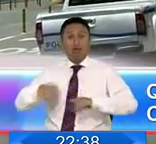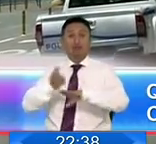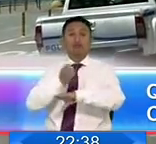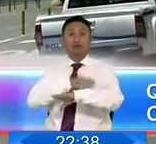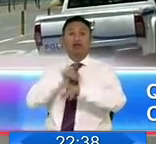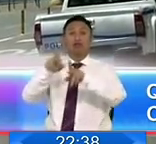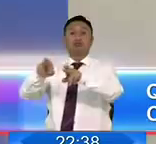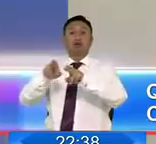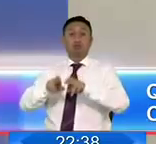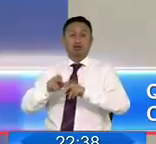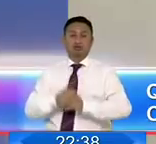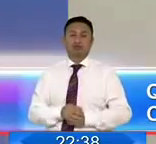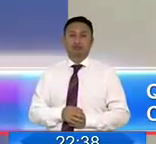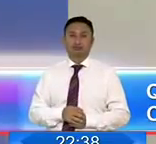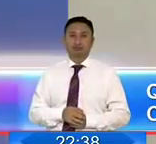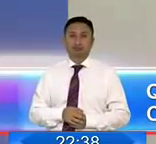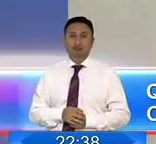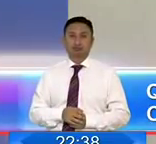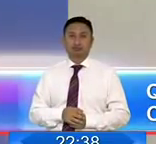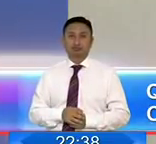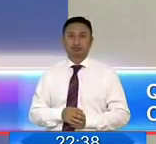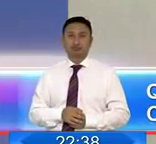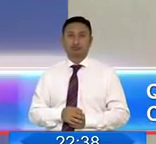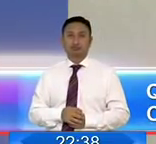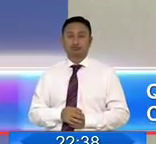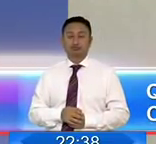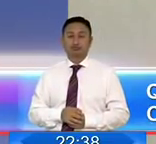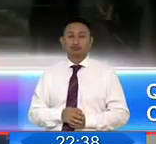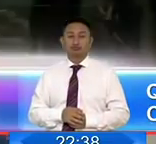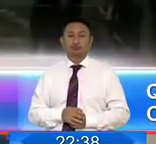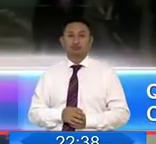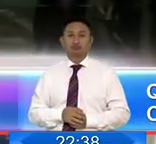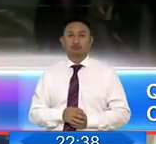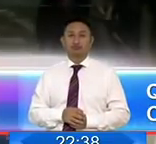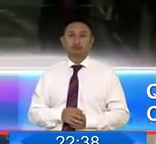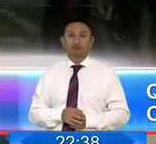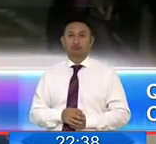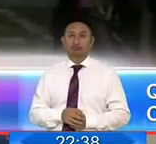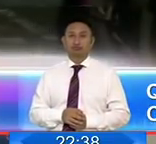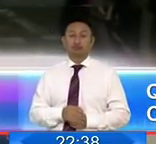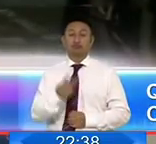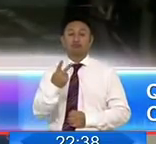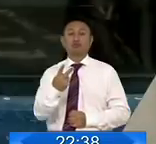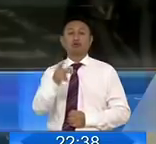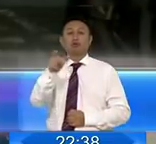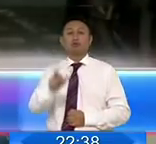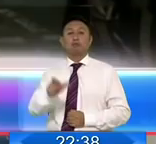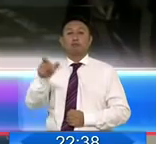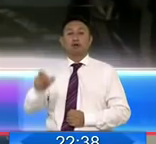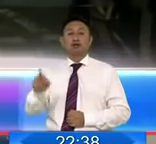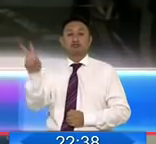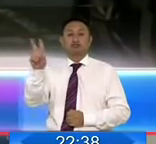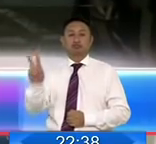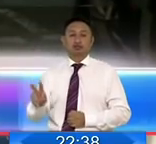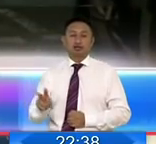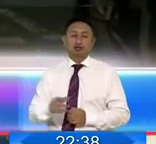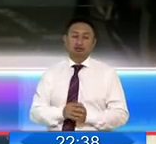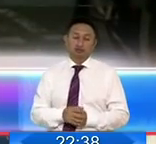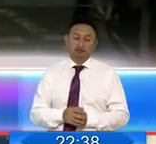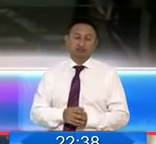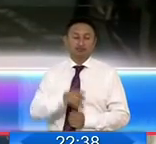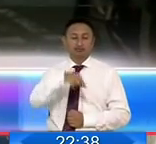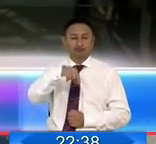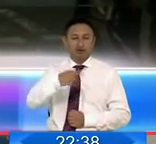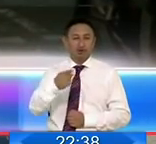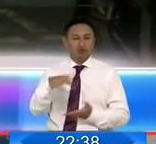documentos y exámenes, el porte solo en casos especiales. Son dos sospechosos de nacionalidad venezolana que se encontraban en actitud